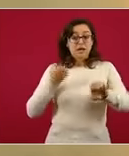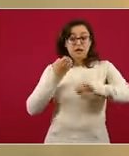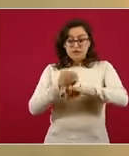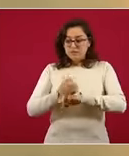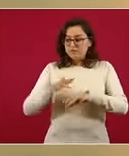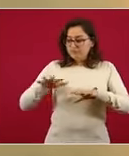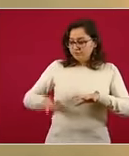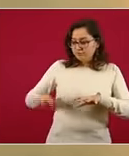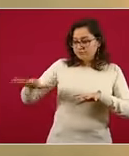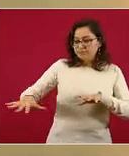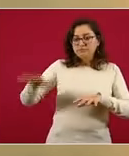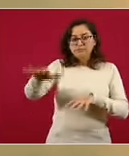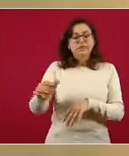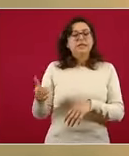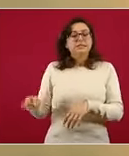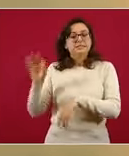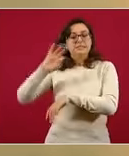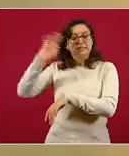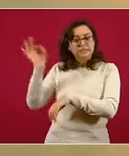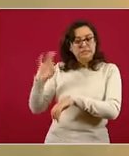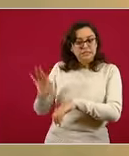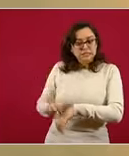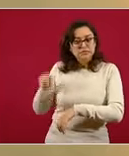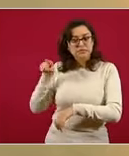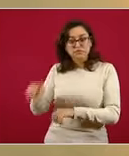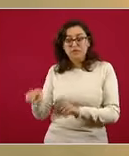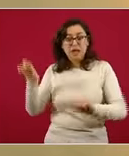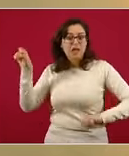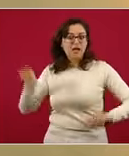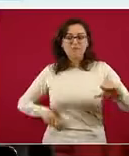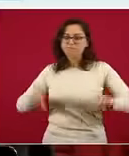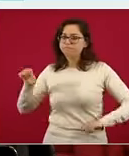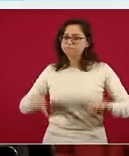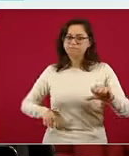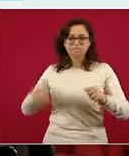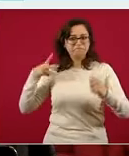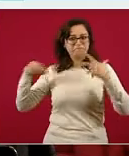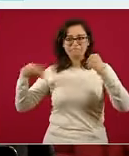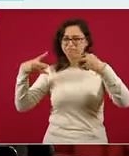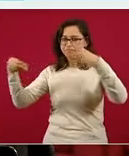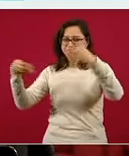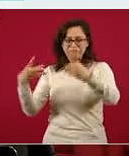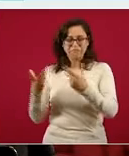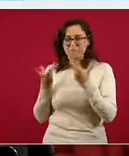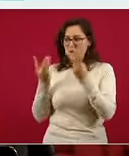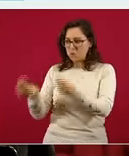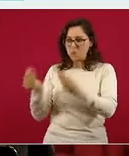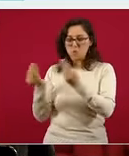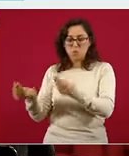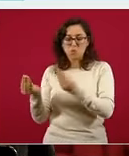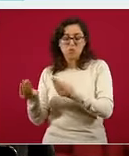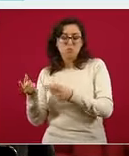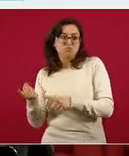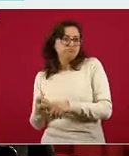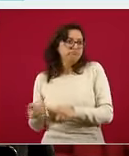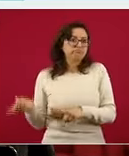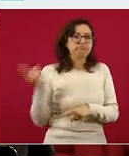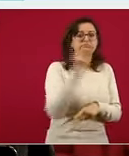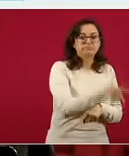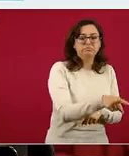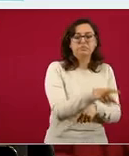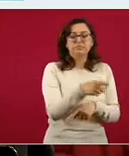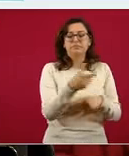ser la zona de Chilpancingo, que tiene una actividad mucho mayor viral que la que puede tener, por ejemplo,